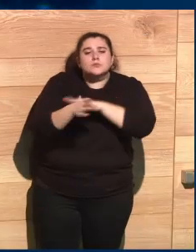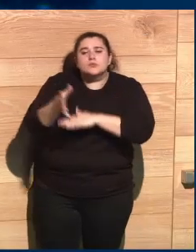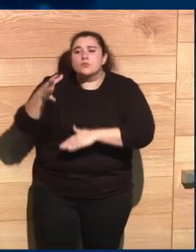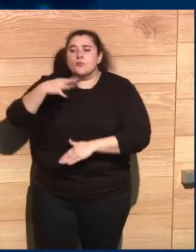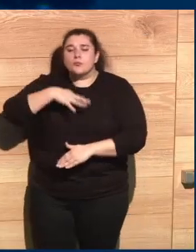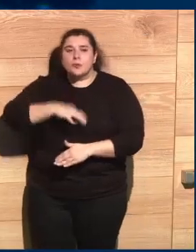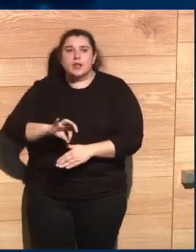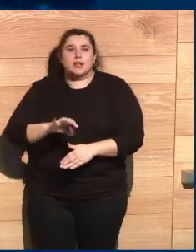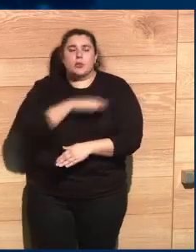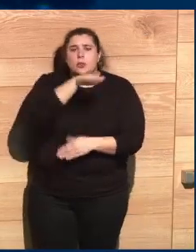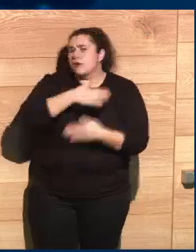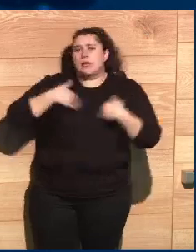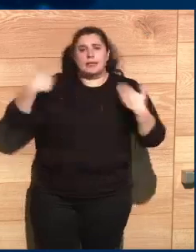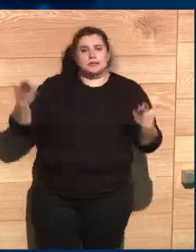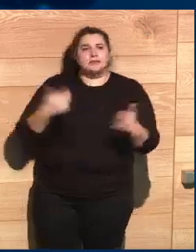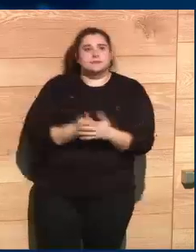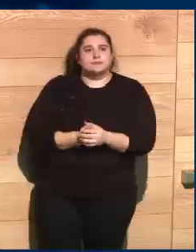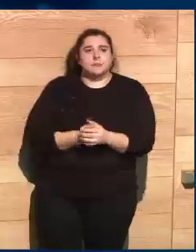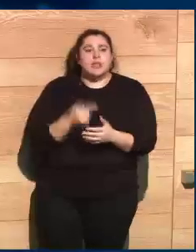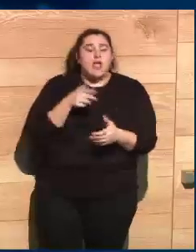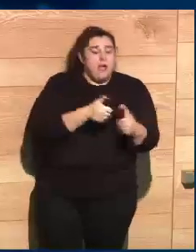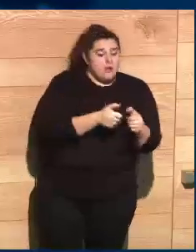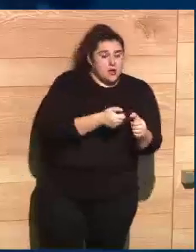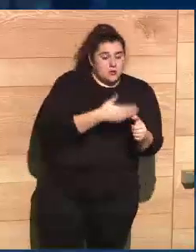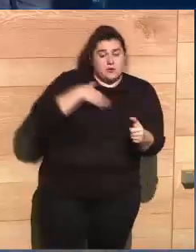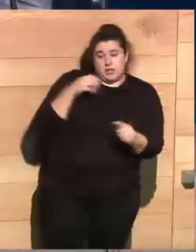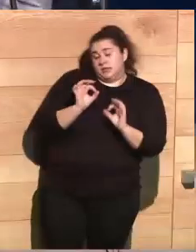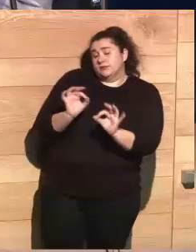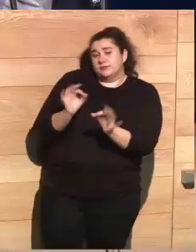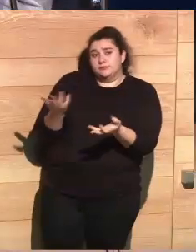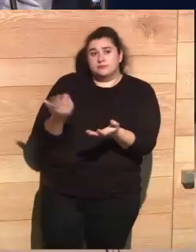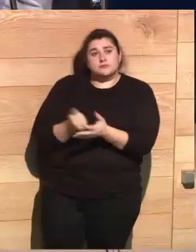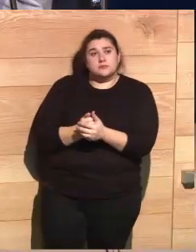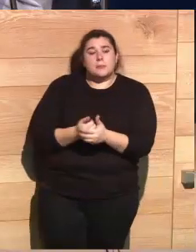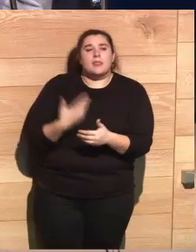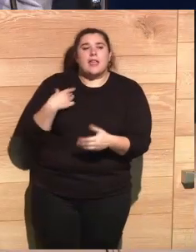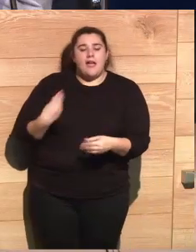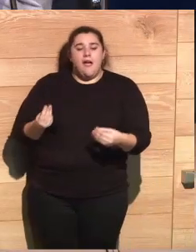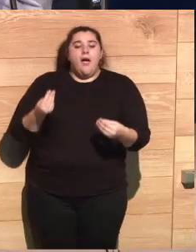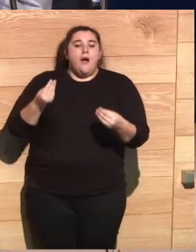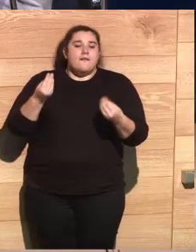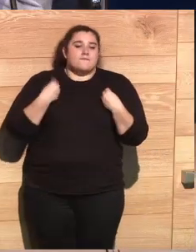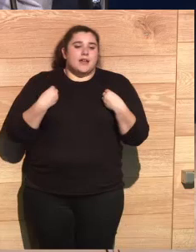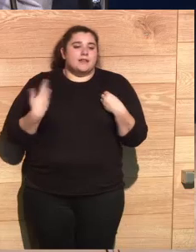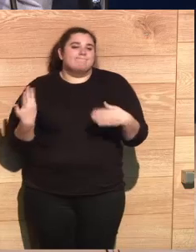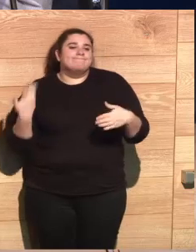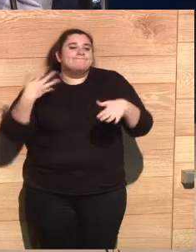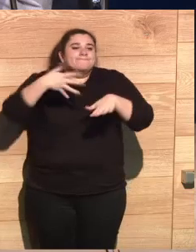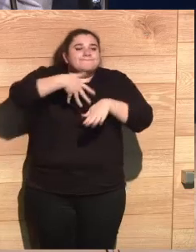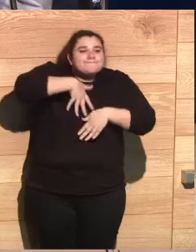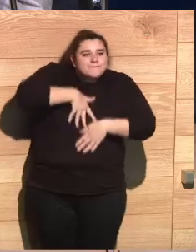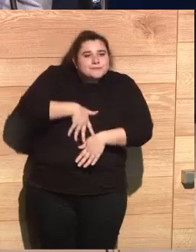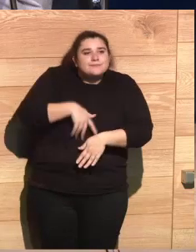cambio que hay. Y el videojuego quiere que accedamos a él en todas partes, que es otro... Ha pasado a ser distinta. más parte de nuestra vida. Yo diría que sí, y también parte